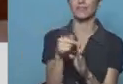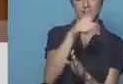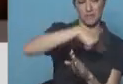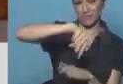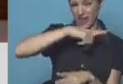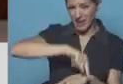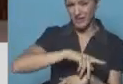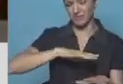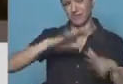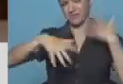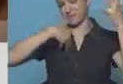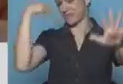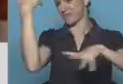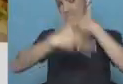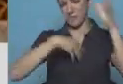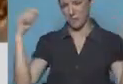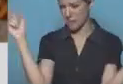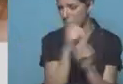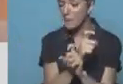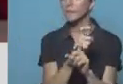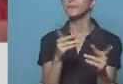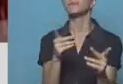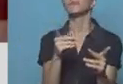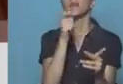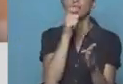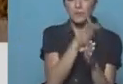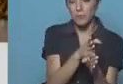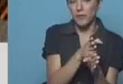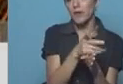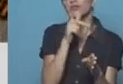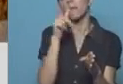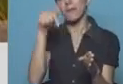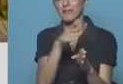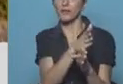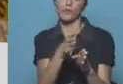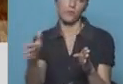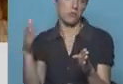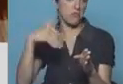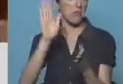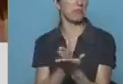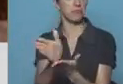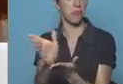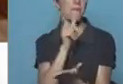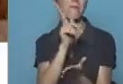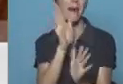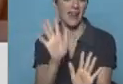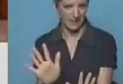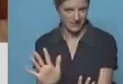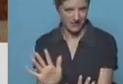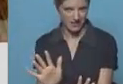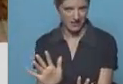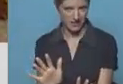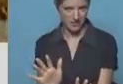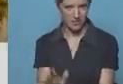la implosión de la Argentina, puede parecer que esto es, bueno, que esto siempre va a ser así independientemente de los